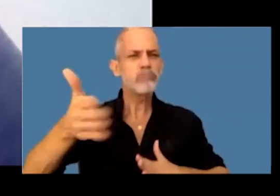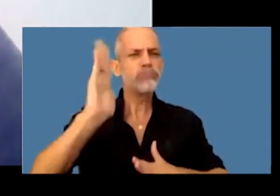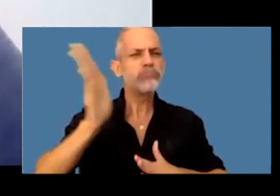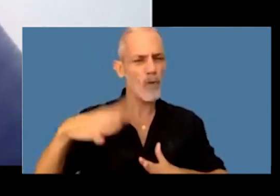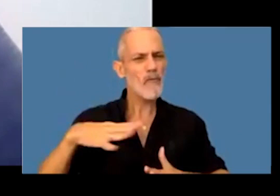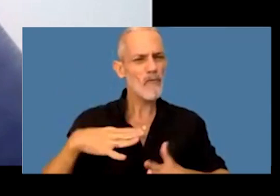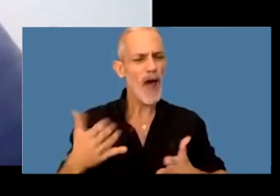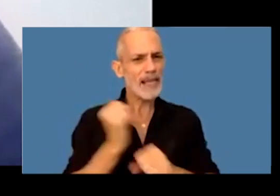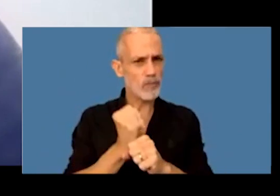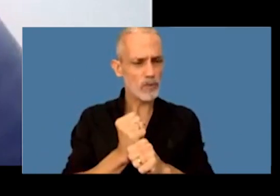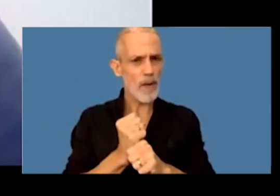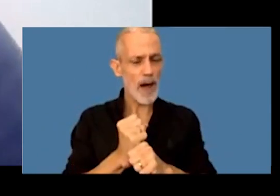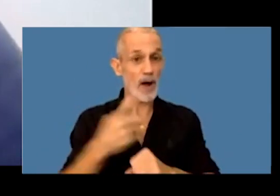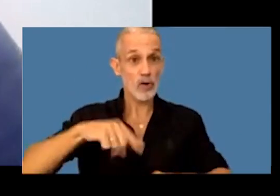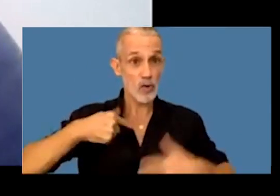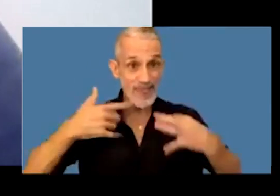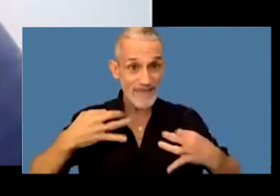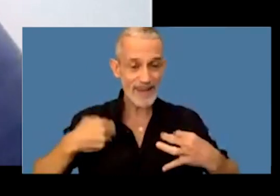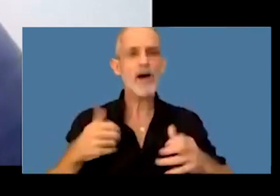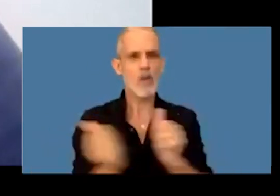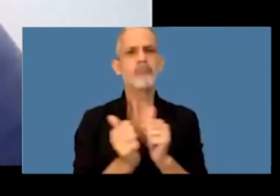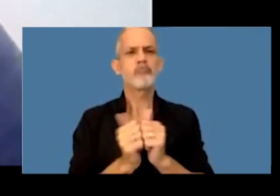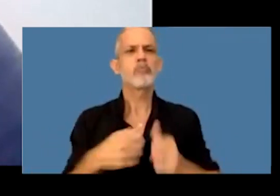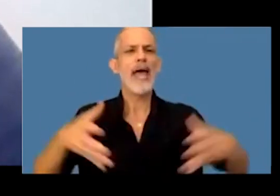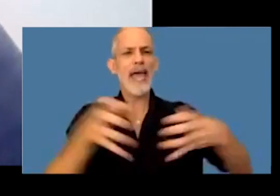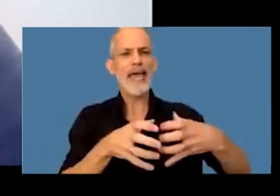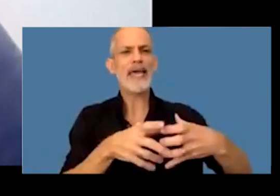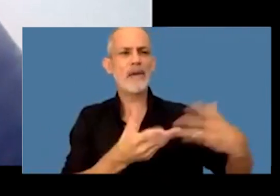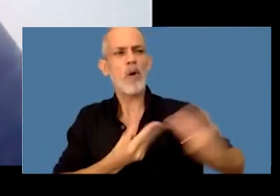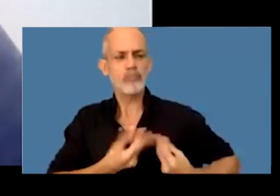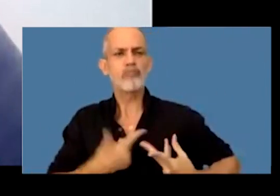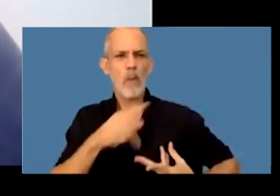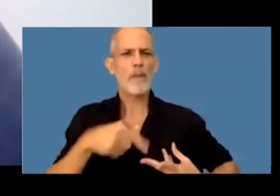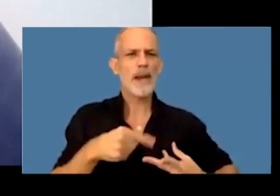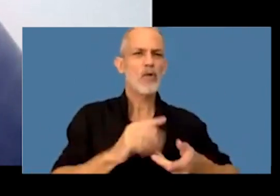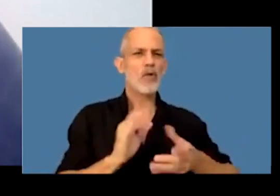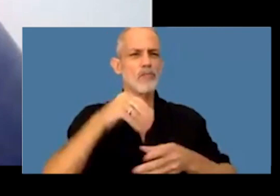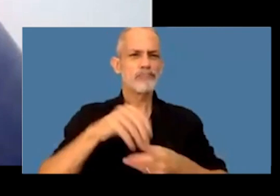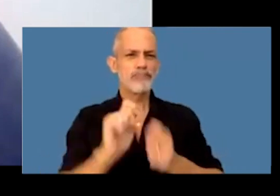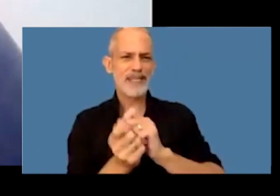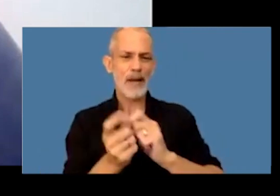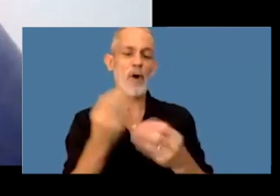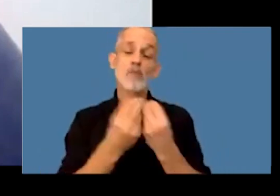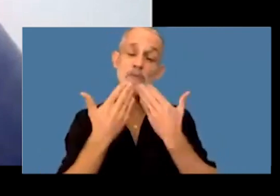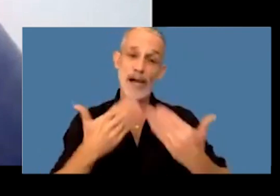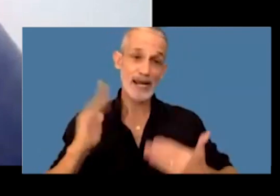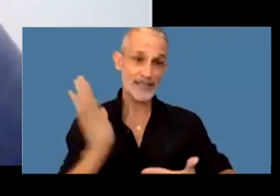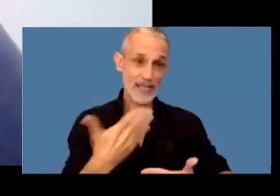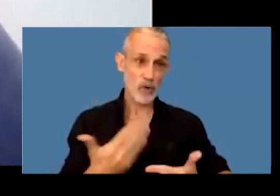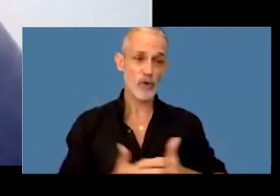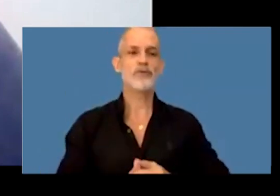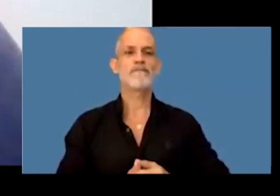y nosotros sinceramente tenemos un acompañamiento de todo el equipo para hacer todo tipo de intervención. Así que bueno, gracias y